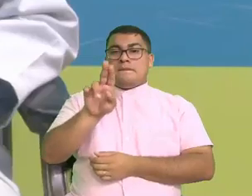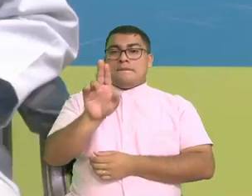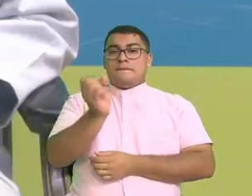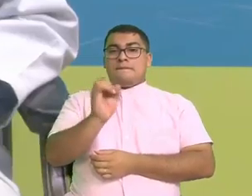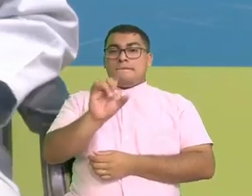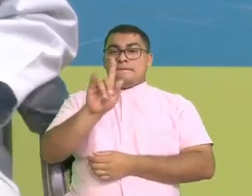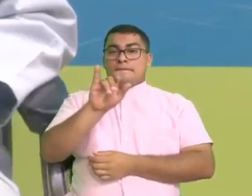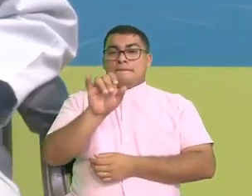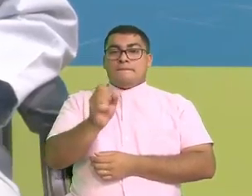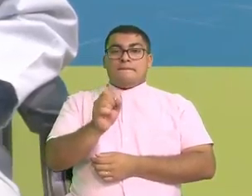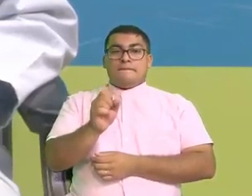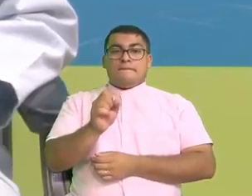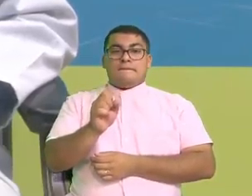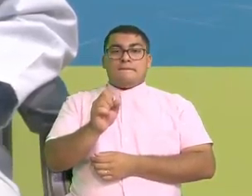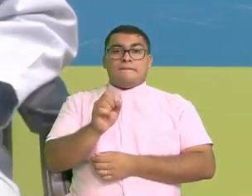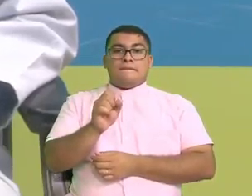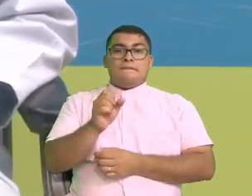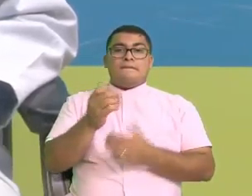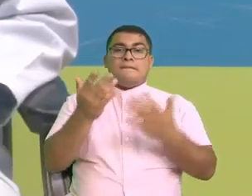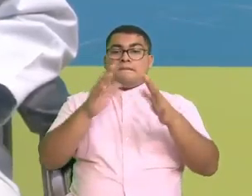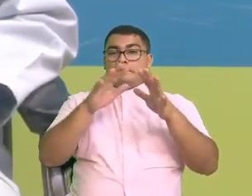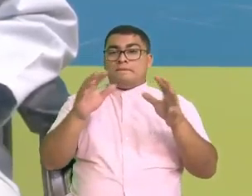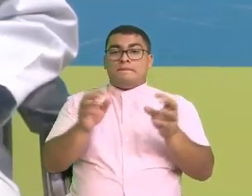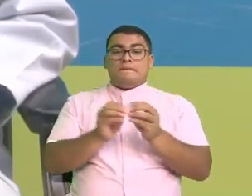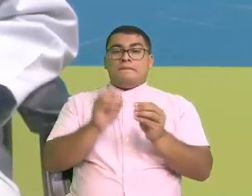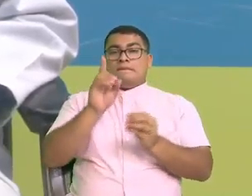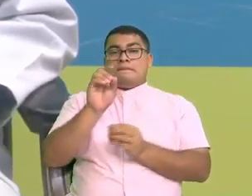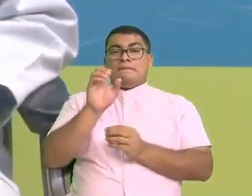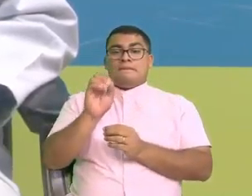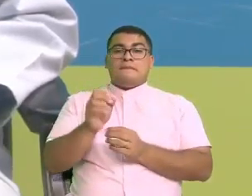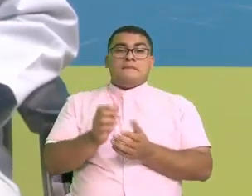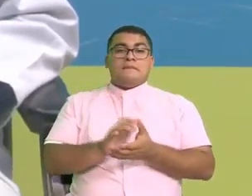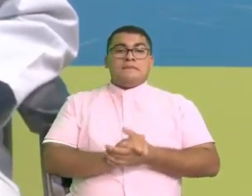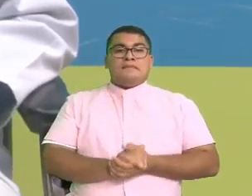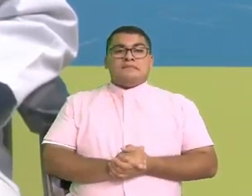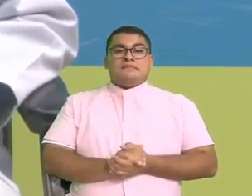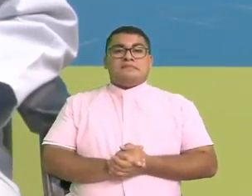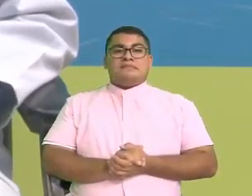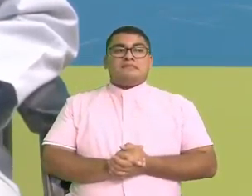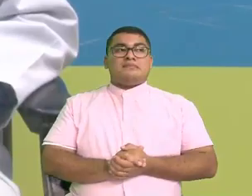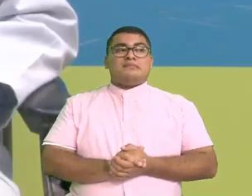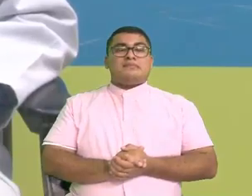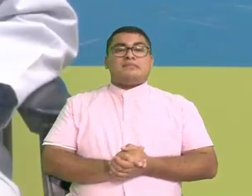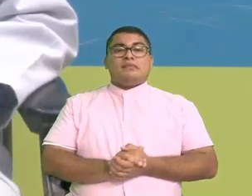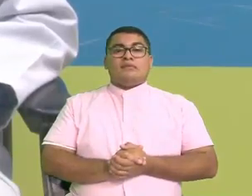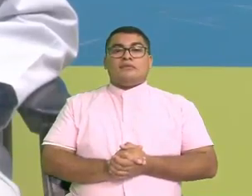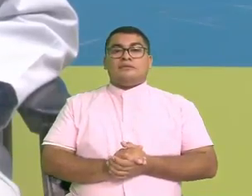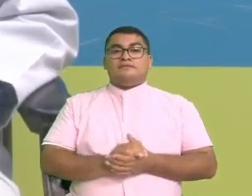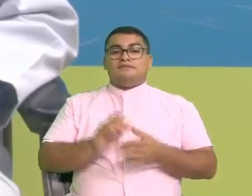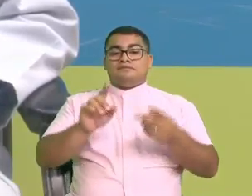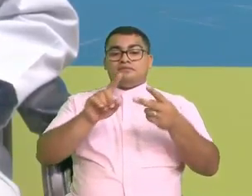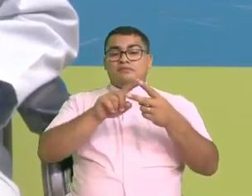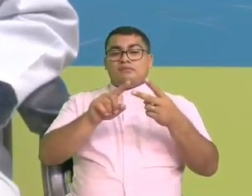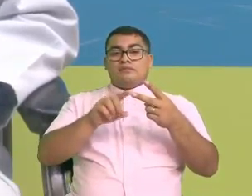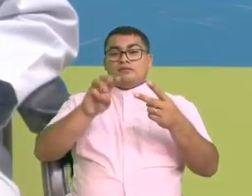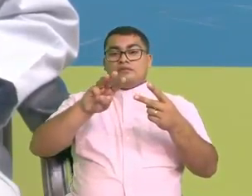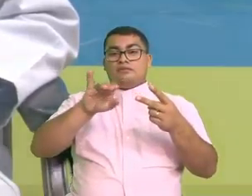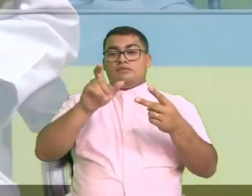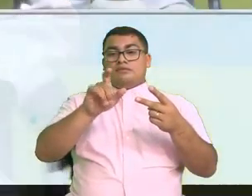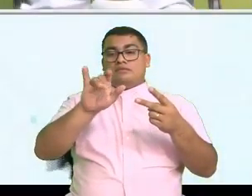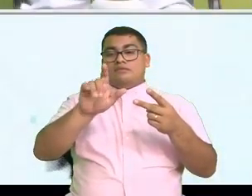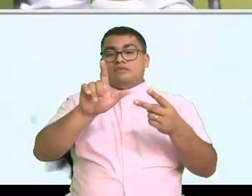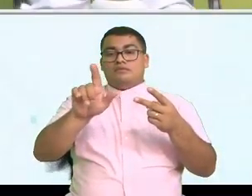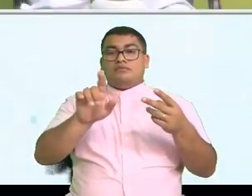Incluyendo 10 serían ya con las fosas nasales, ¿verdad? Porque tenemos 2 maxilares, 2 etmoidales,